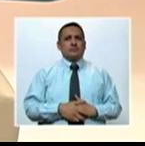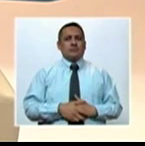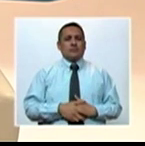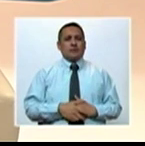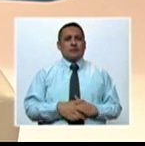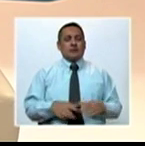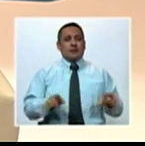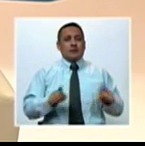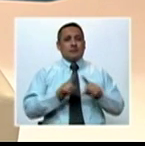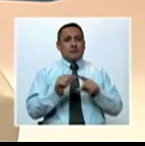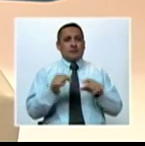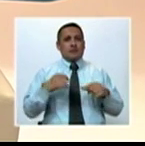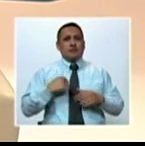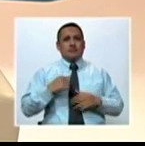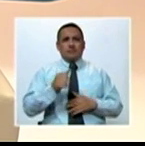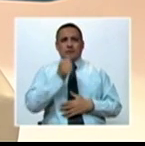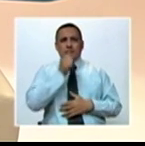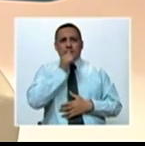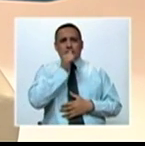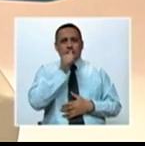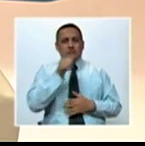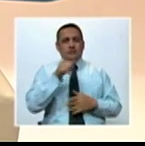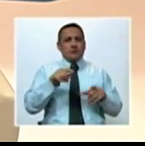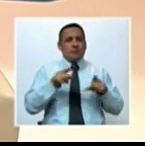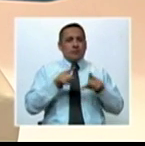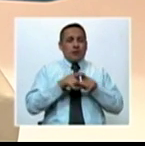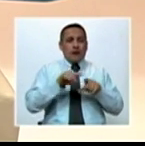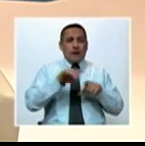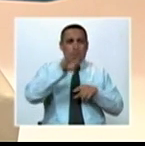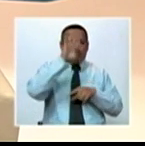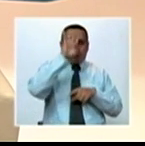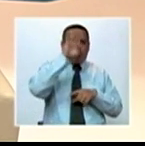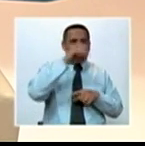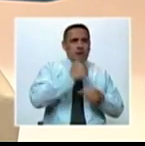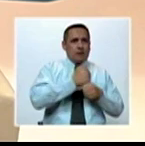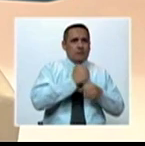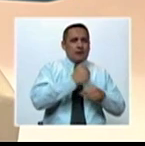en la primacía de la realidad